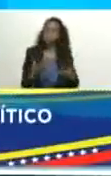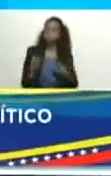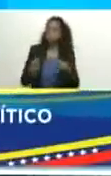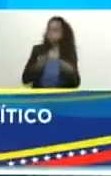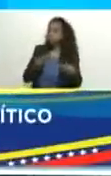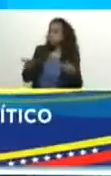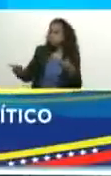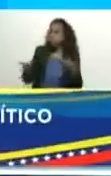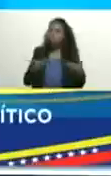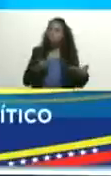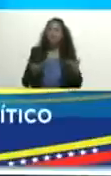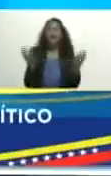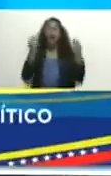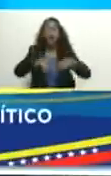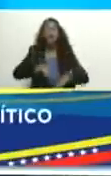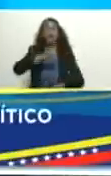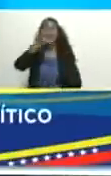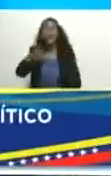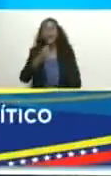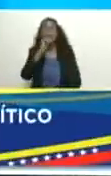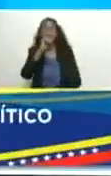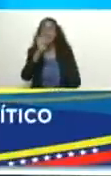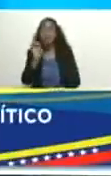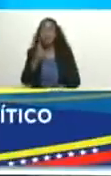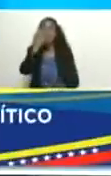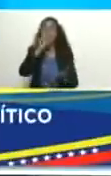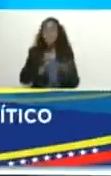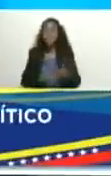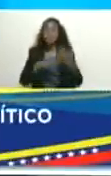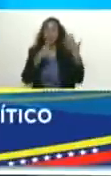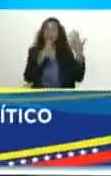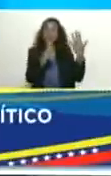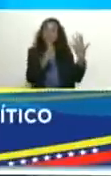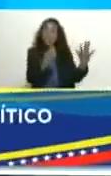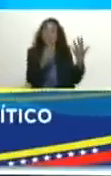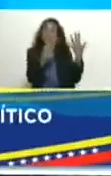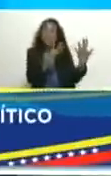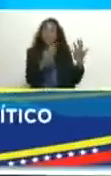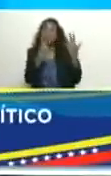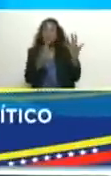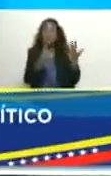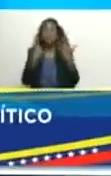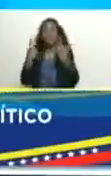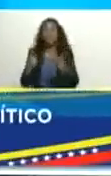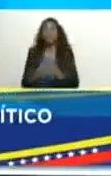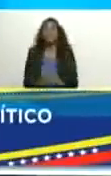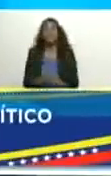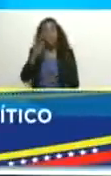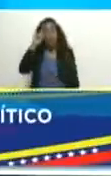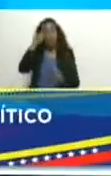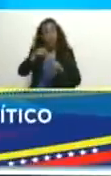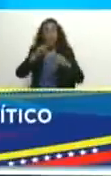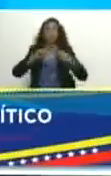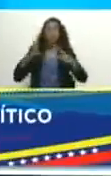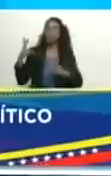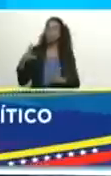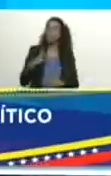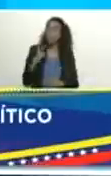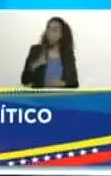de los acuerdos de Ginebra de 1966. Ese siempre ha sido el espíritu de la diplomacia de paz de la